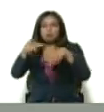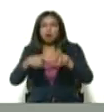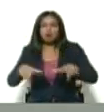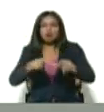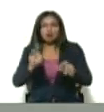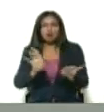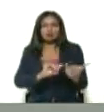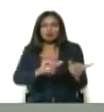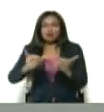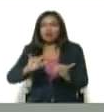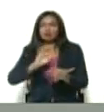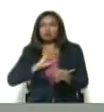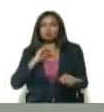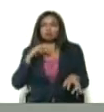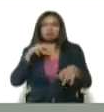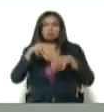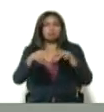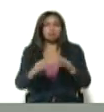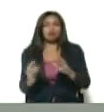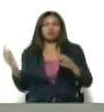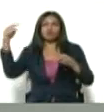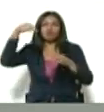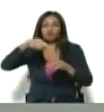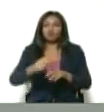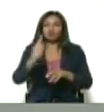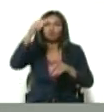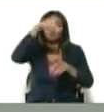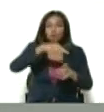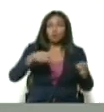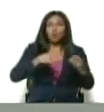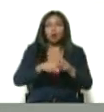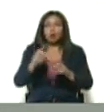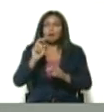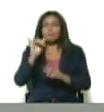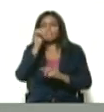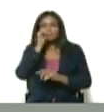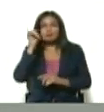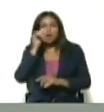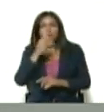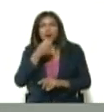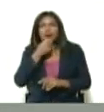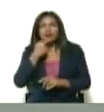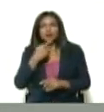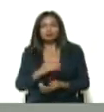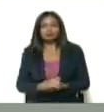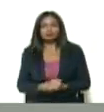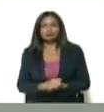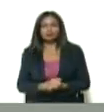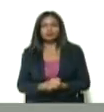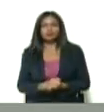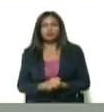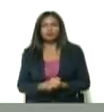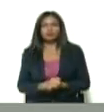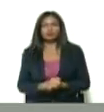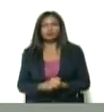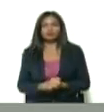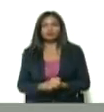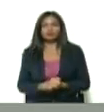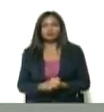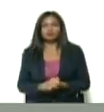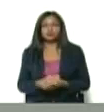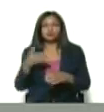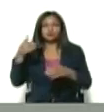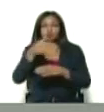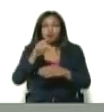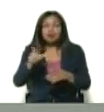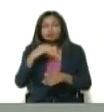seres humanos, hoy están allí, delfines. Hoy vi un video conmovedor de un tiburón ballena acá mismo en las costas de